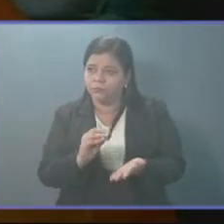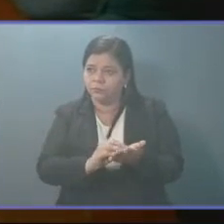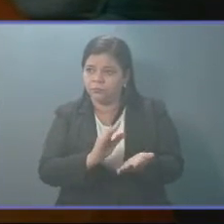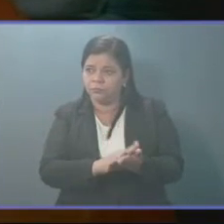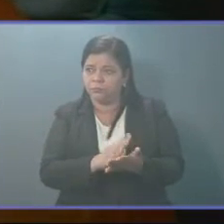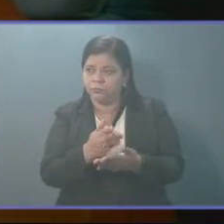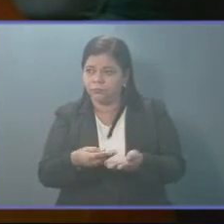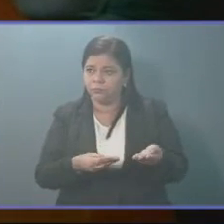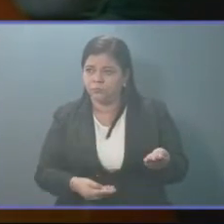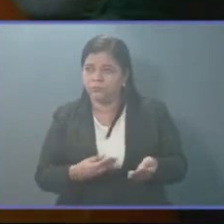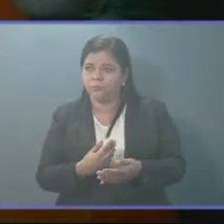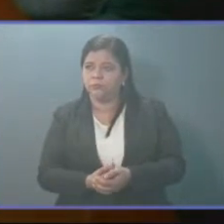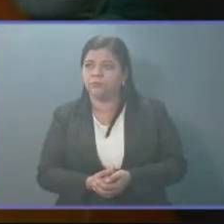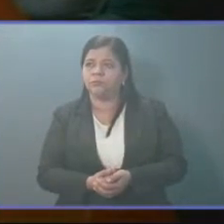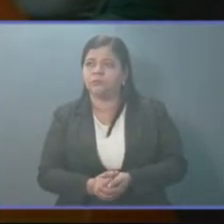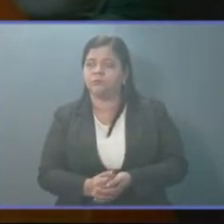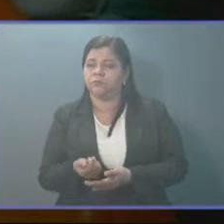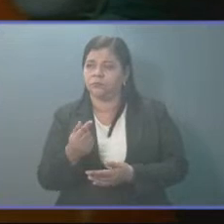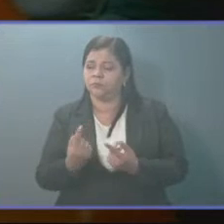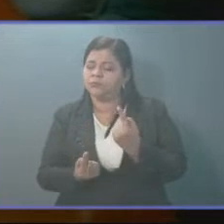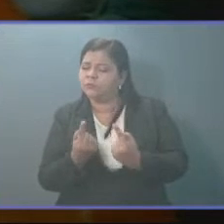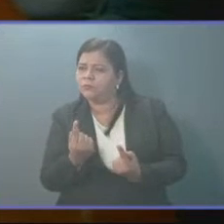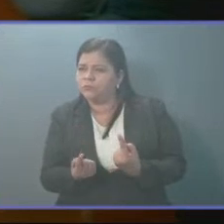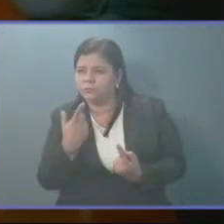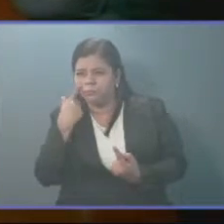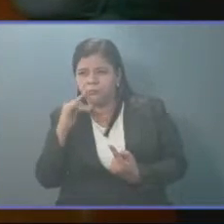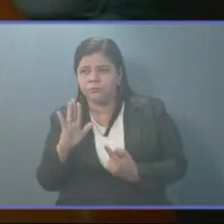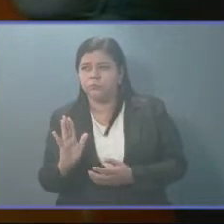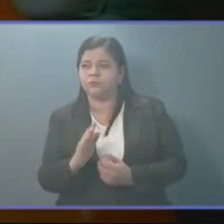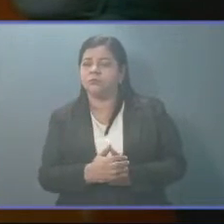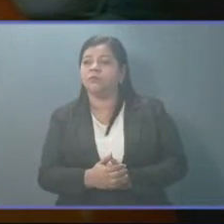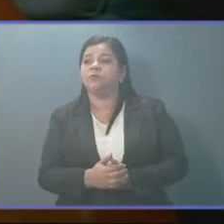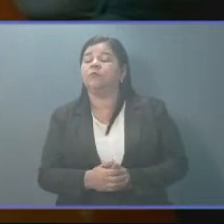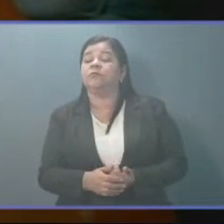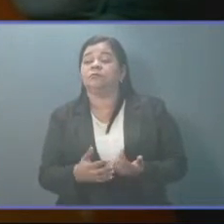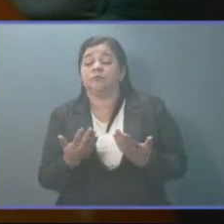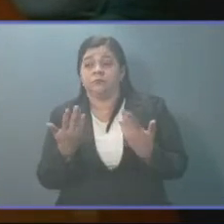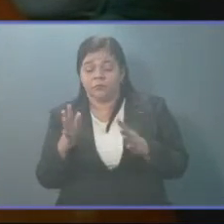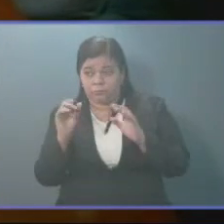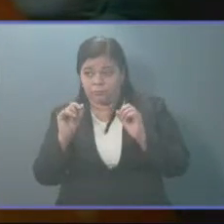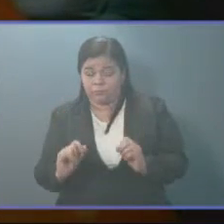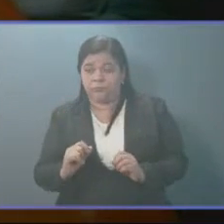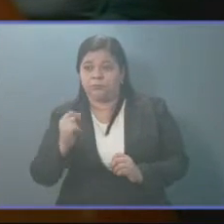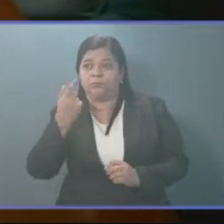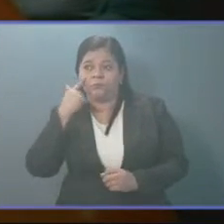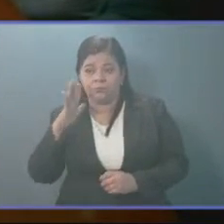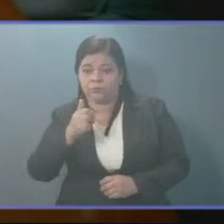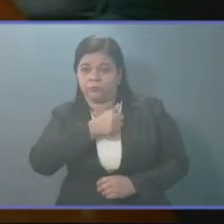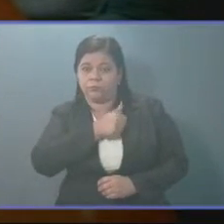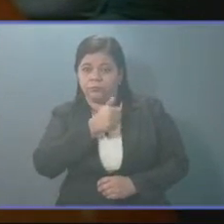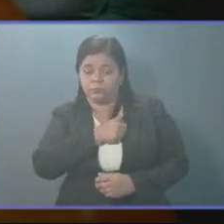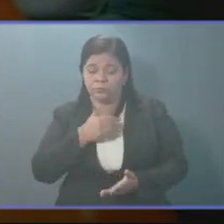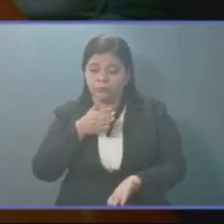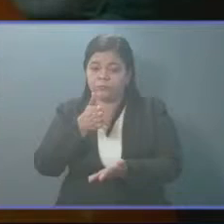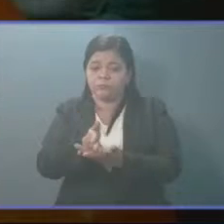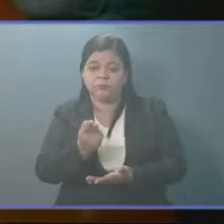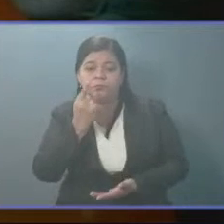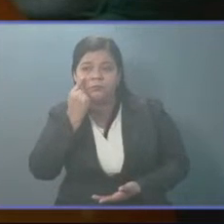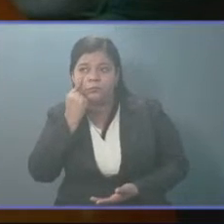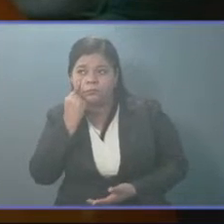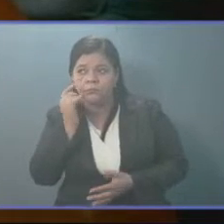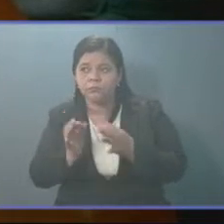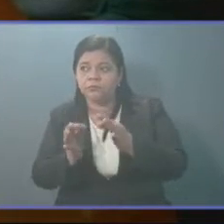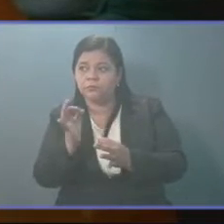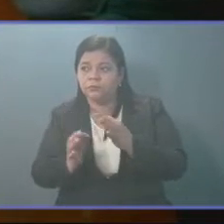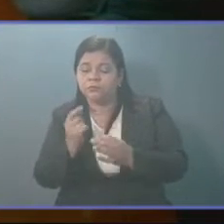escrito. ¿Cuáles actos procesales? Ahí podemos tener inspecciones o reconocimientos judiciales que